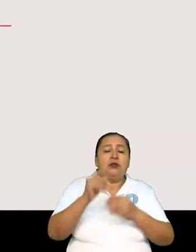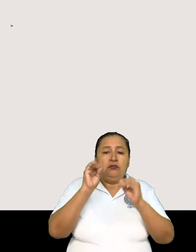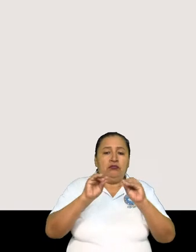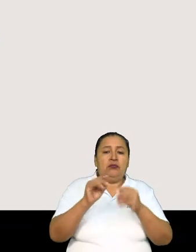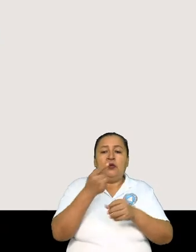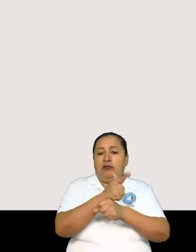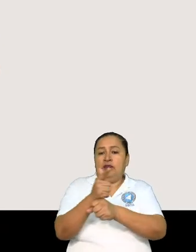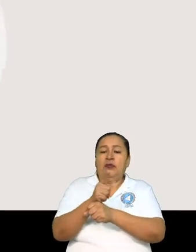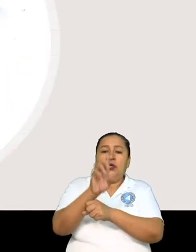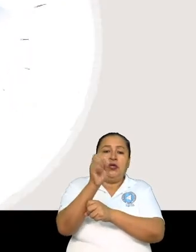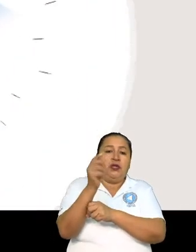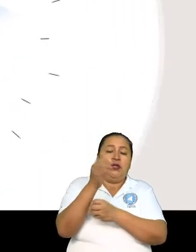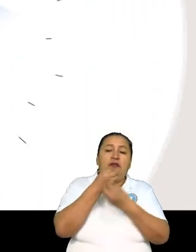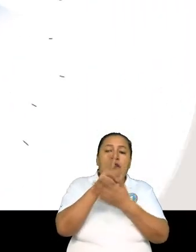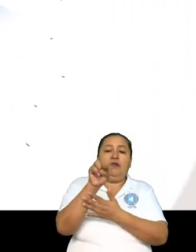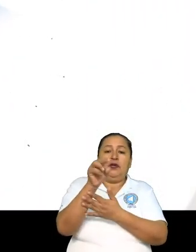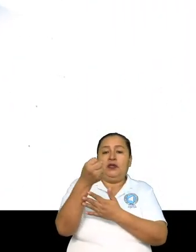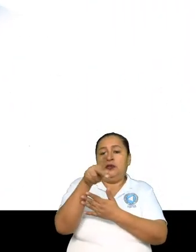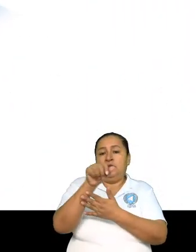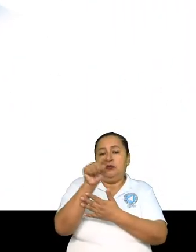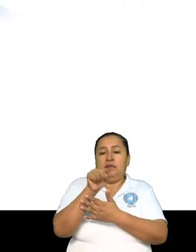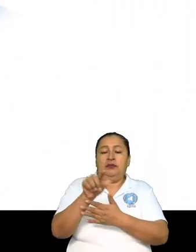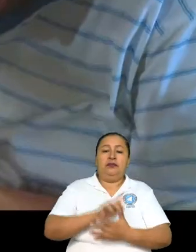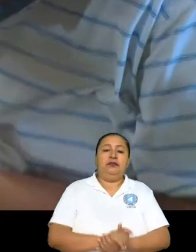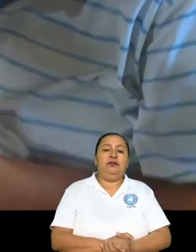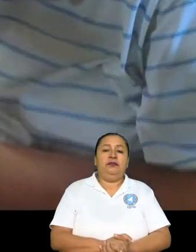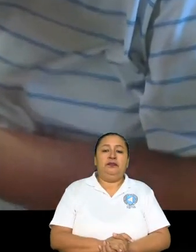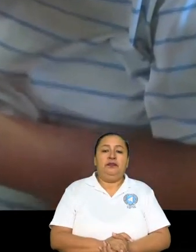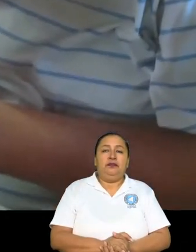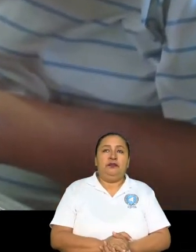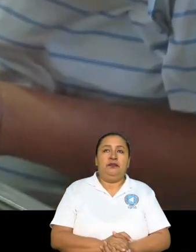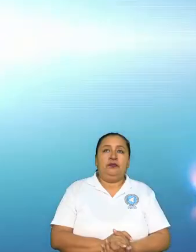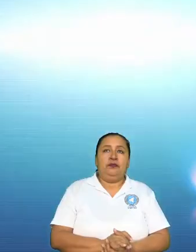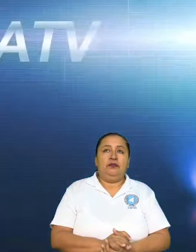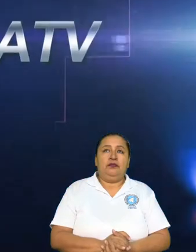Con imágenes de Lester Mora, informó para el canal parlamentario Vanessa Paz.